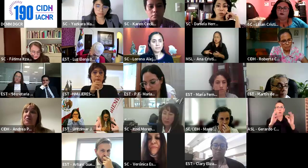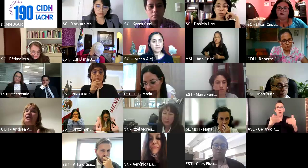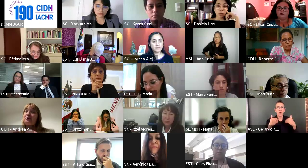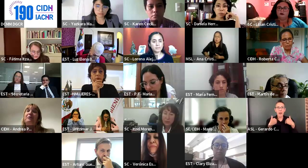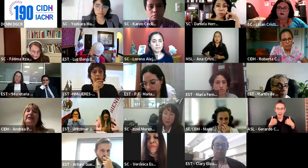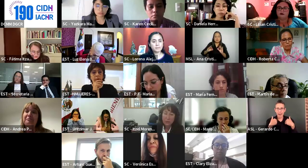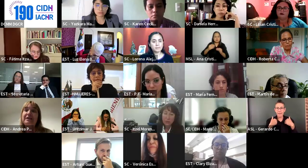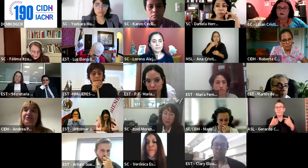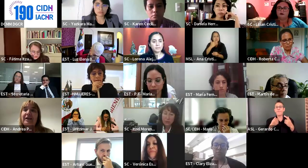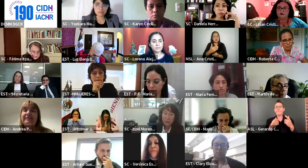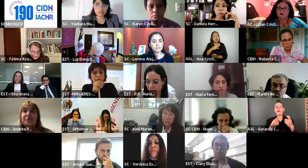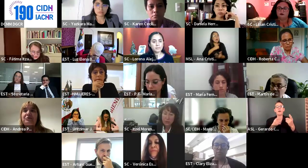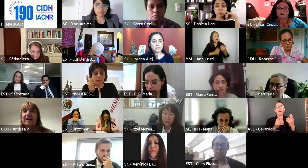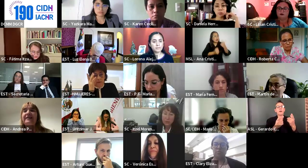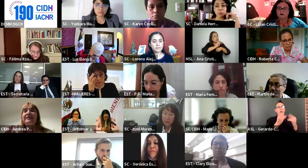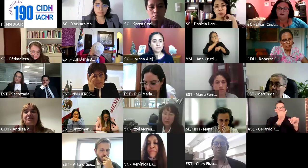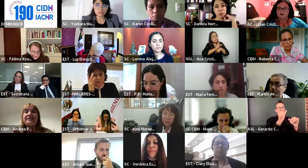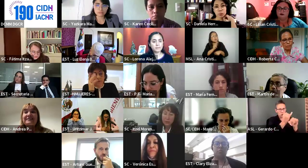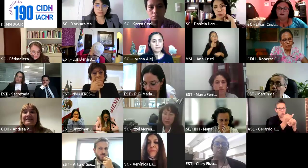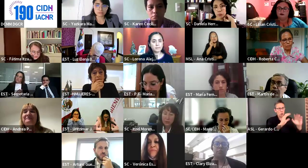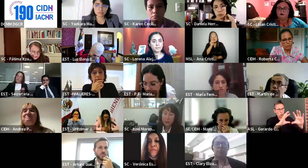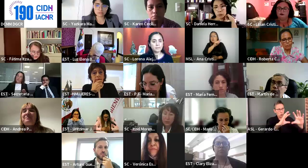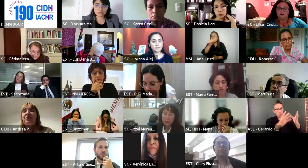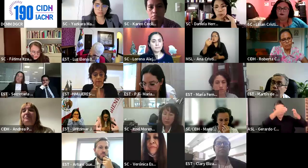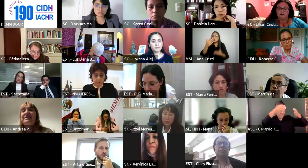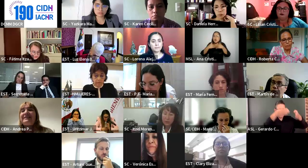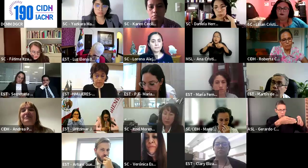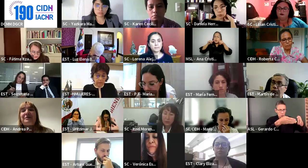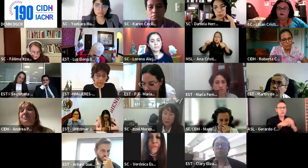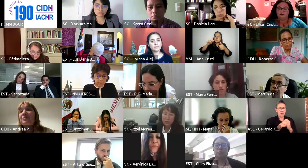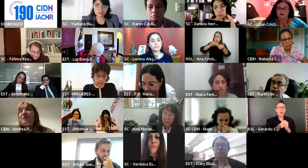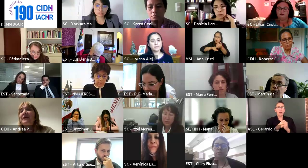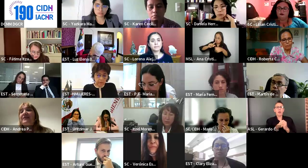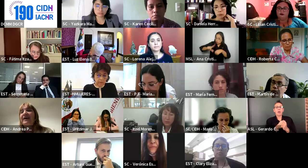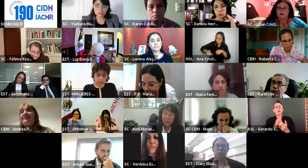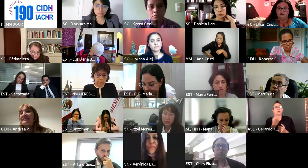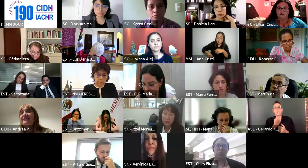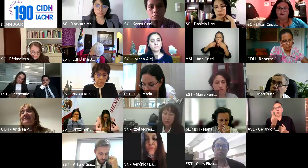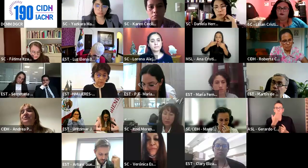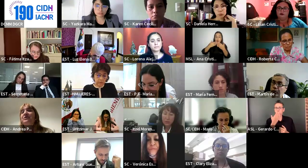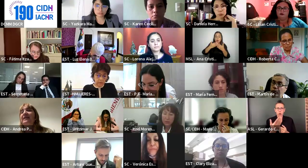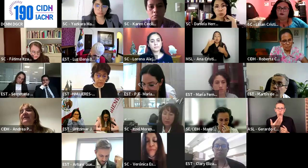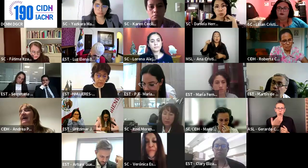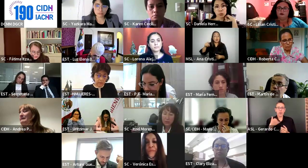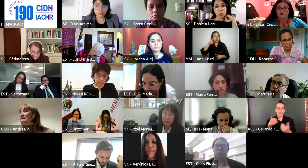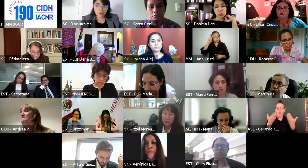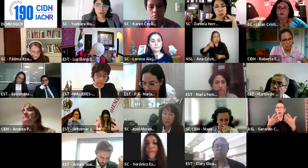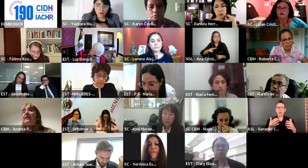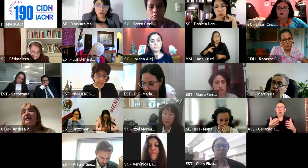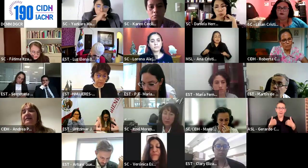estados estamos viendo un debilitamiento de la institucionalidad, entonces, obviamente, siempre es muy bienvenido que exista